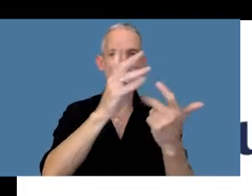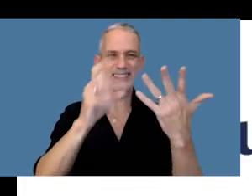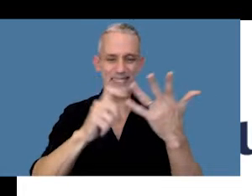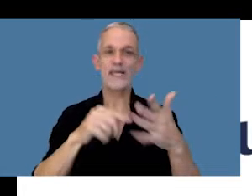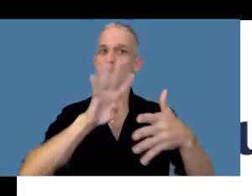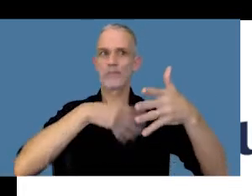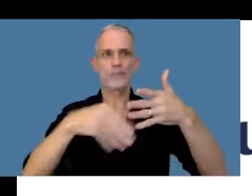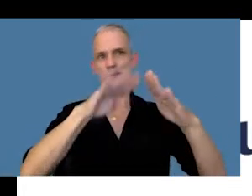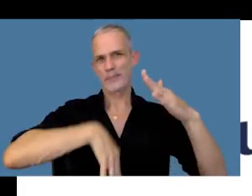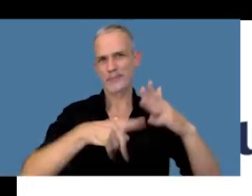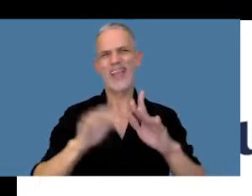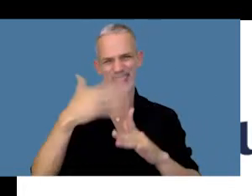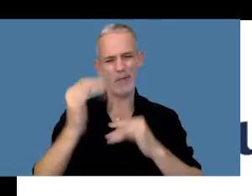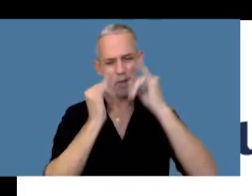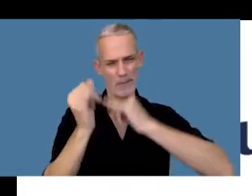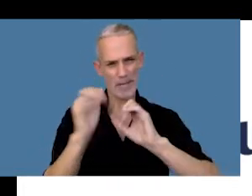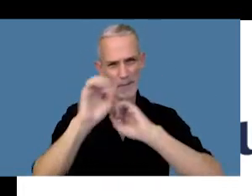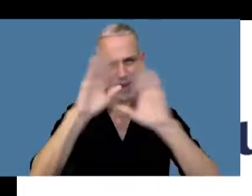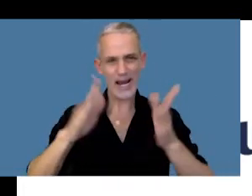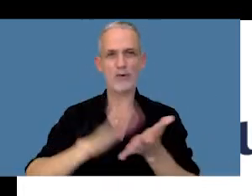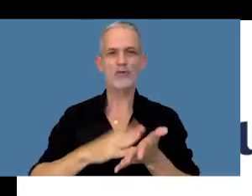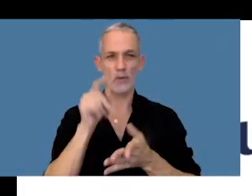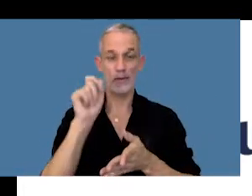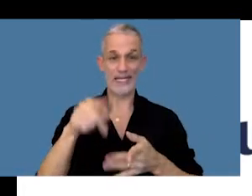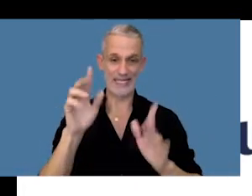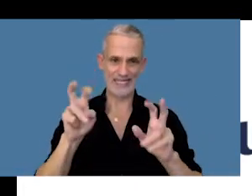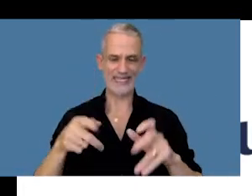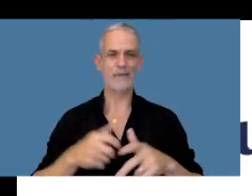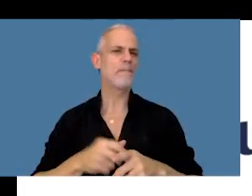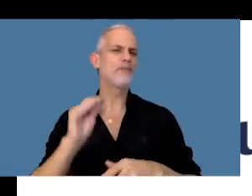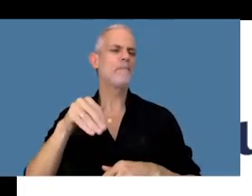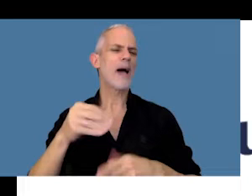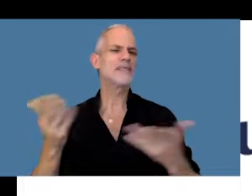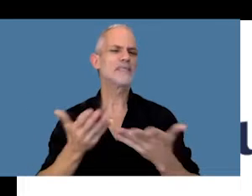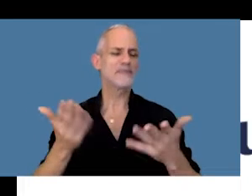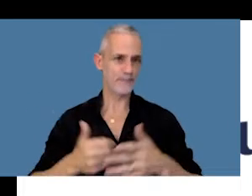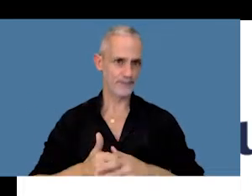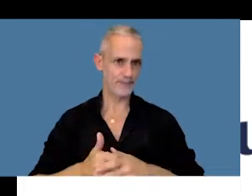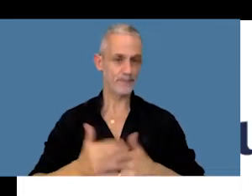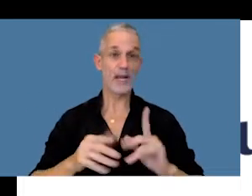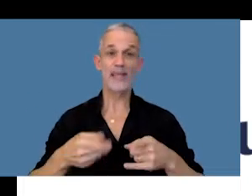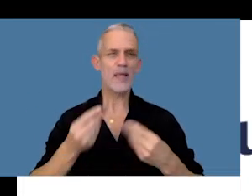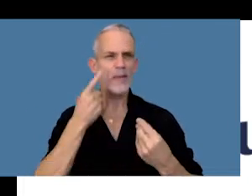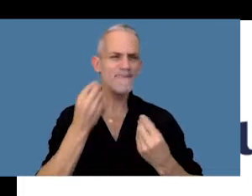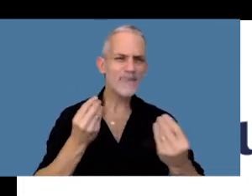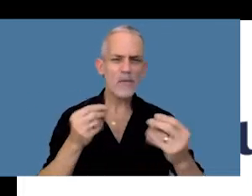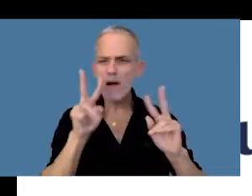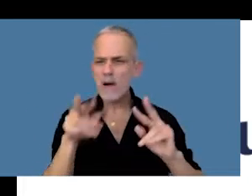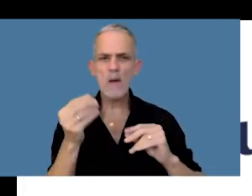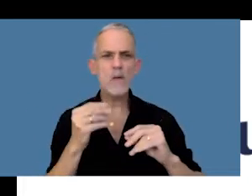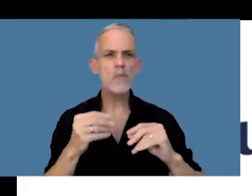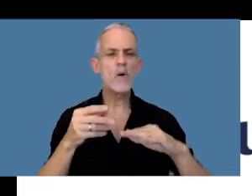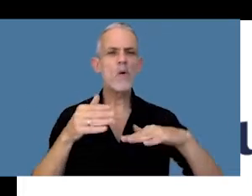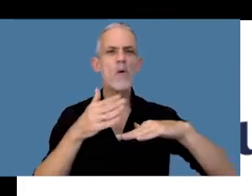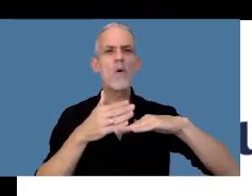tabla. Después voy a volver un poquito más sobre el particular. ¿Qué otra cosa vamos a hacer? También fijarnos que no excedamos